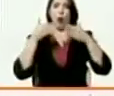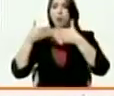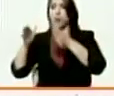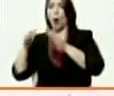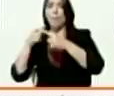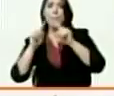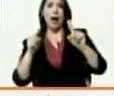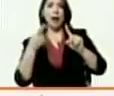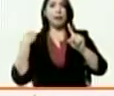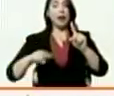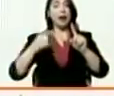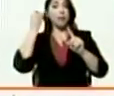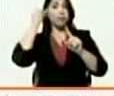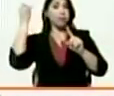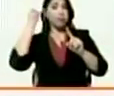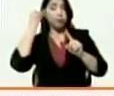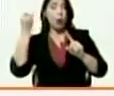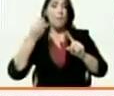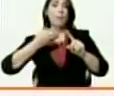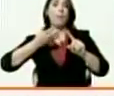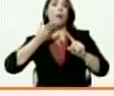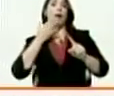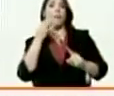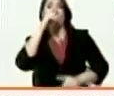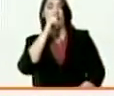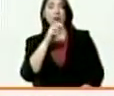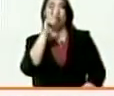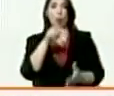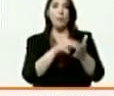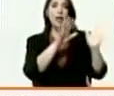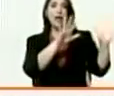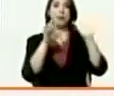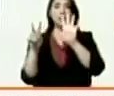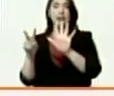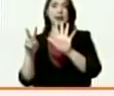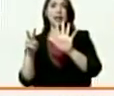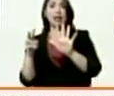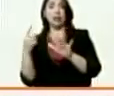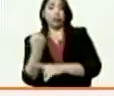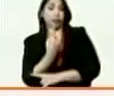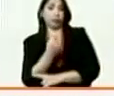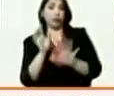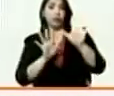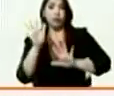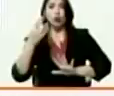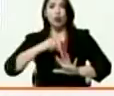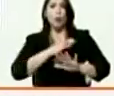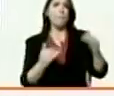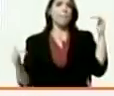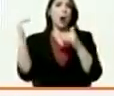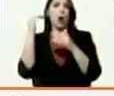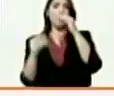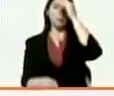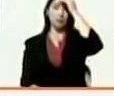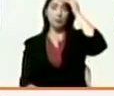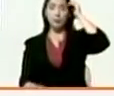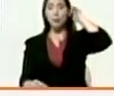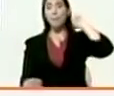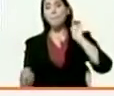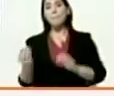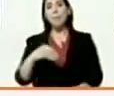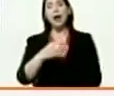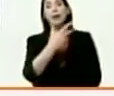Para que tengan una idea, en el año 2017 habían solo 15, la hemos elevado a más del doble,